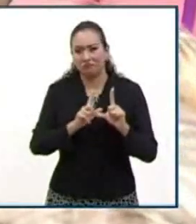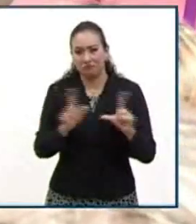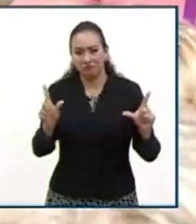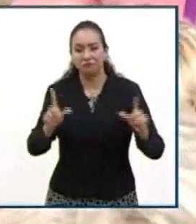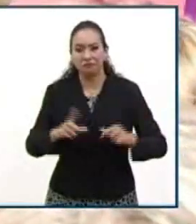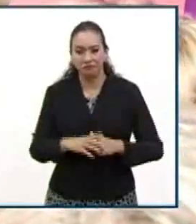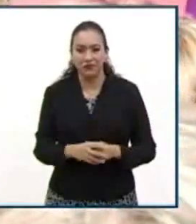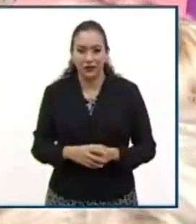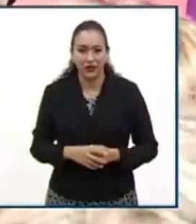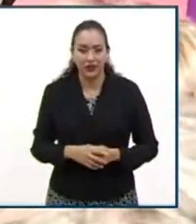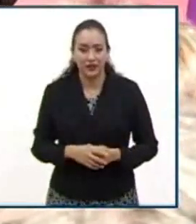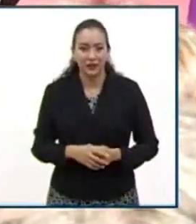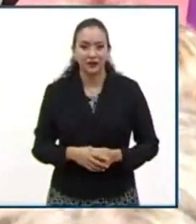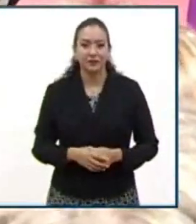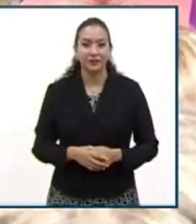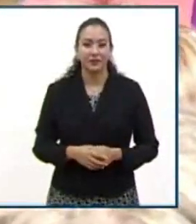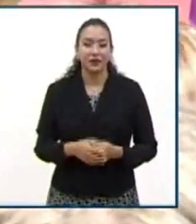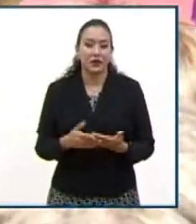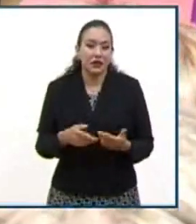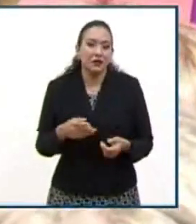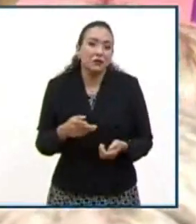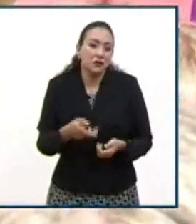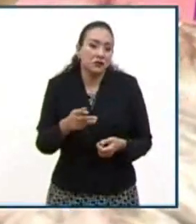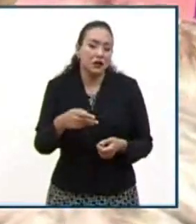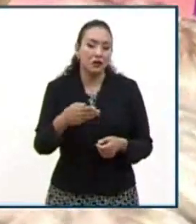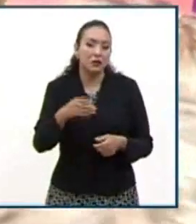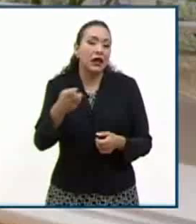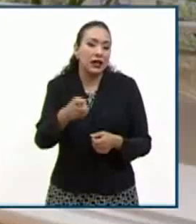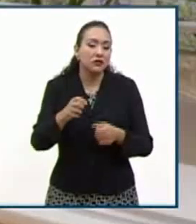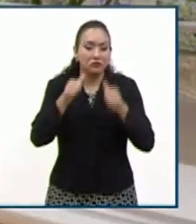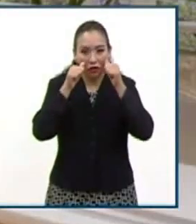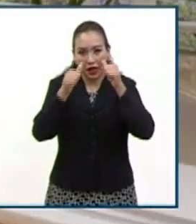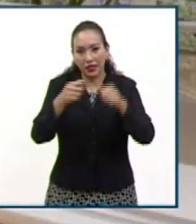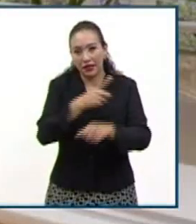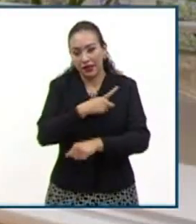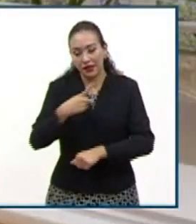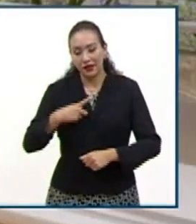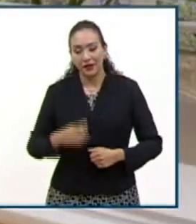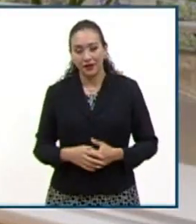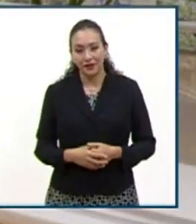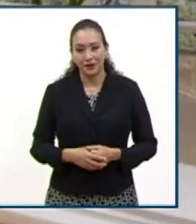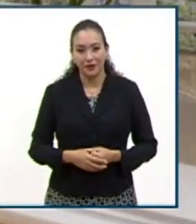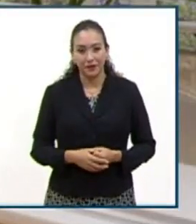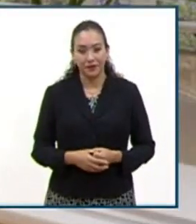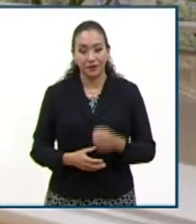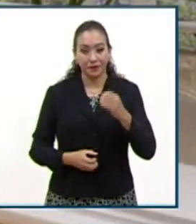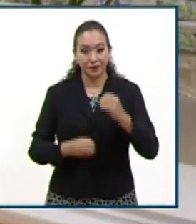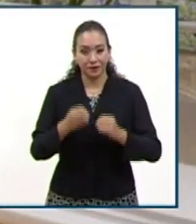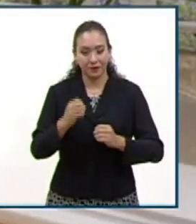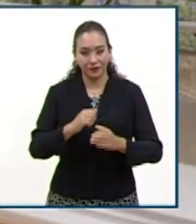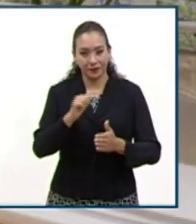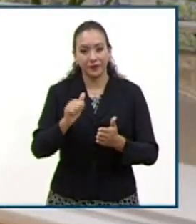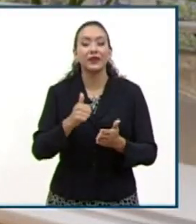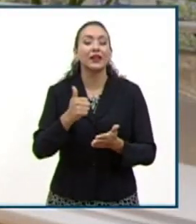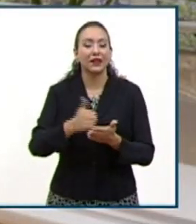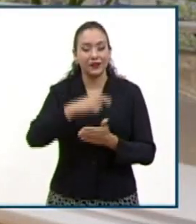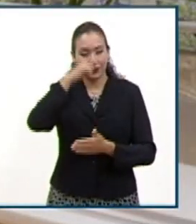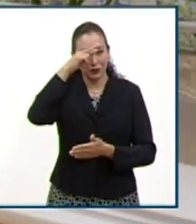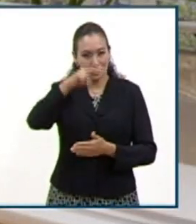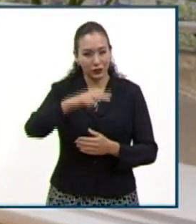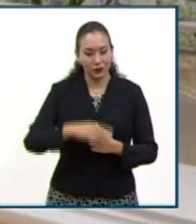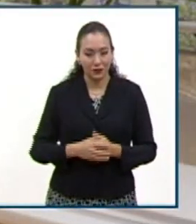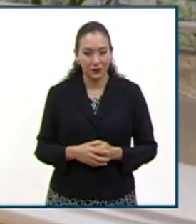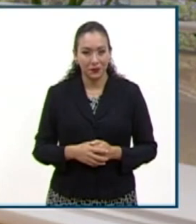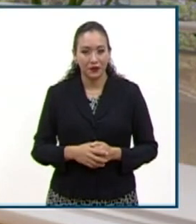tema que haya salido vaya de lo normal, ni mucho menos. La Sala Regional Ciudad de México del Tribunal